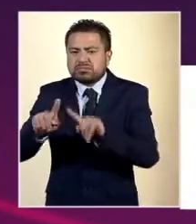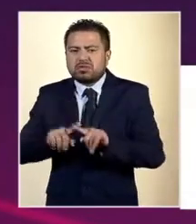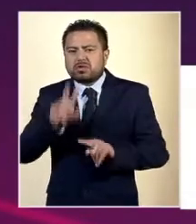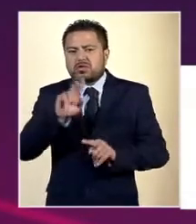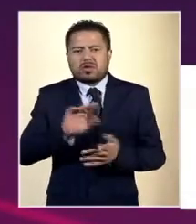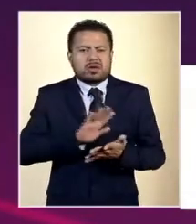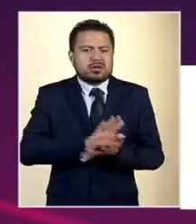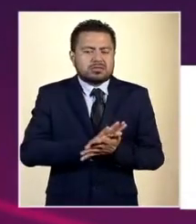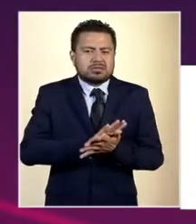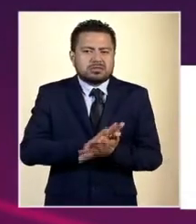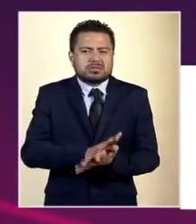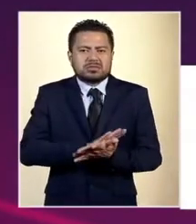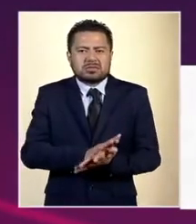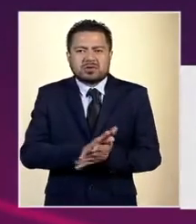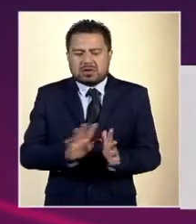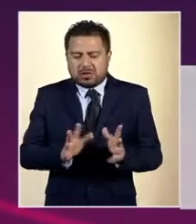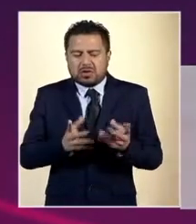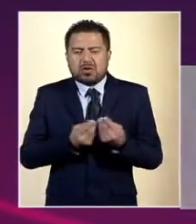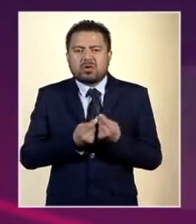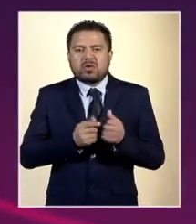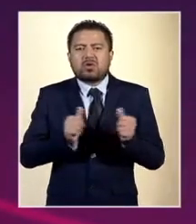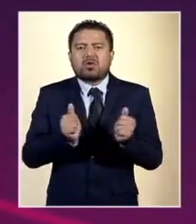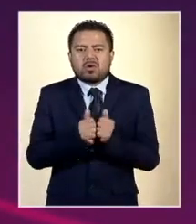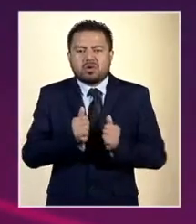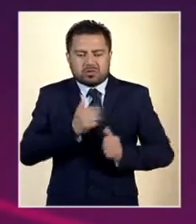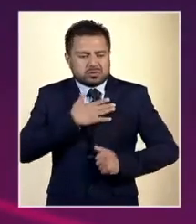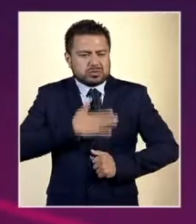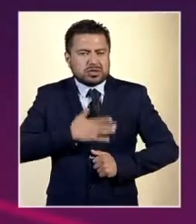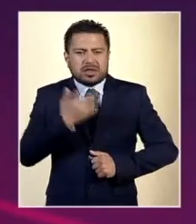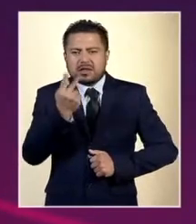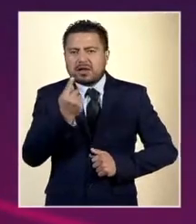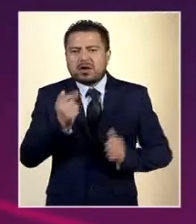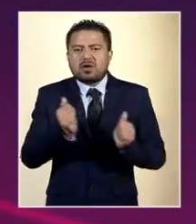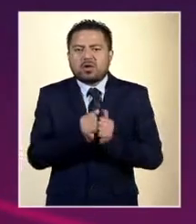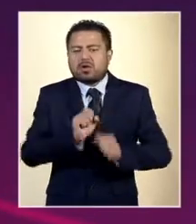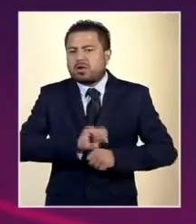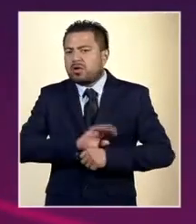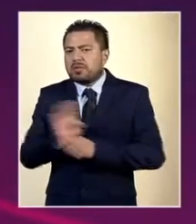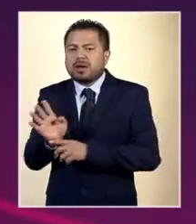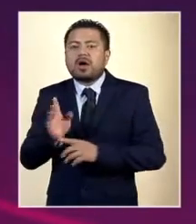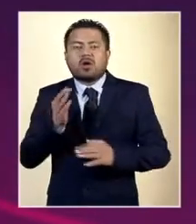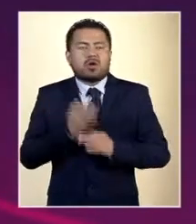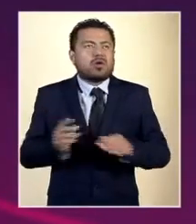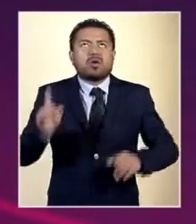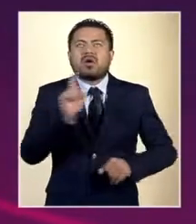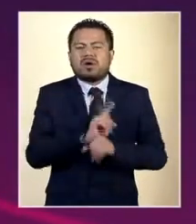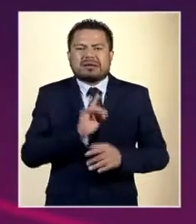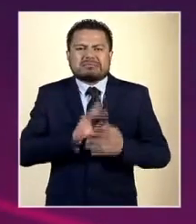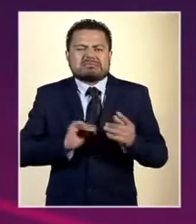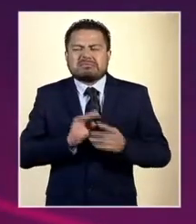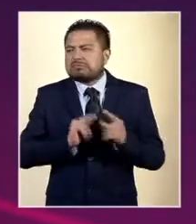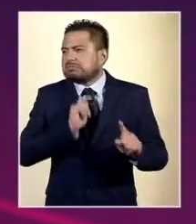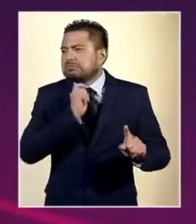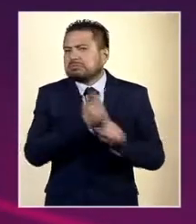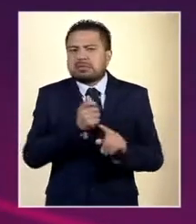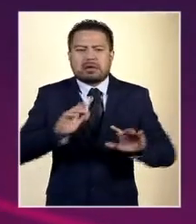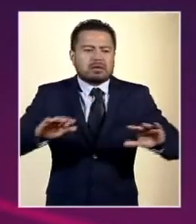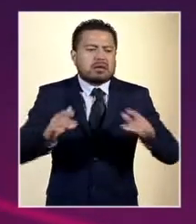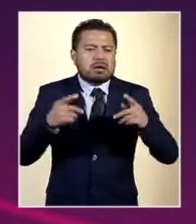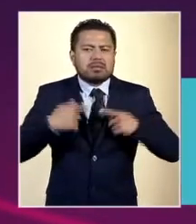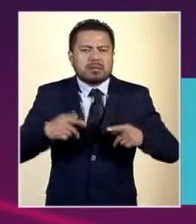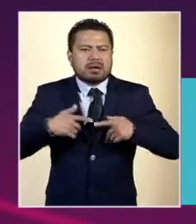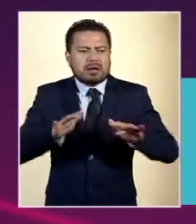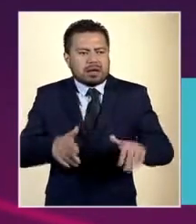no discriminación, una coproducción de Justicia TV y el COPRED. El día de hoy vamos a hablar sobre las